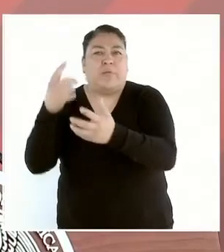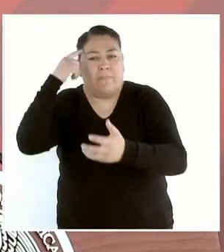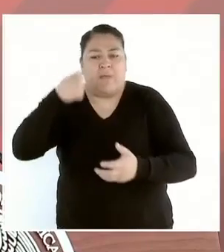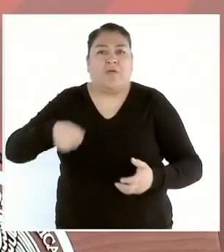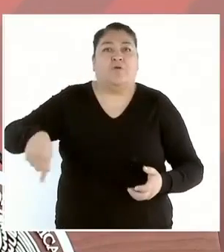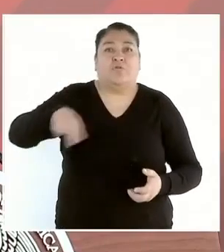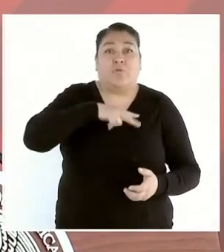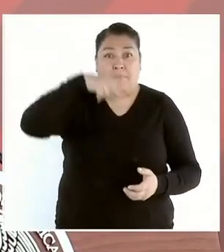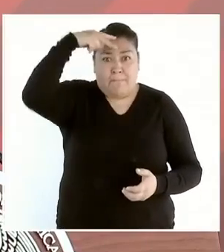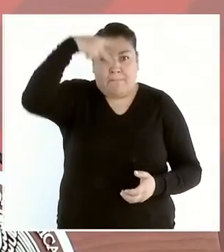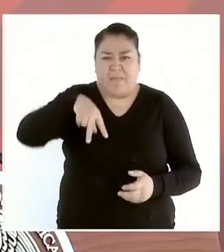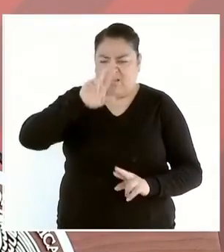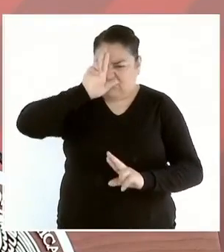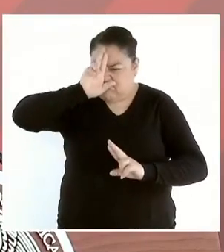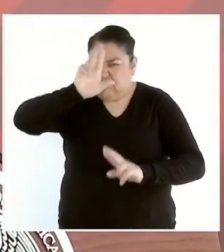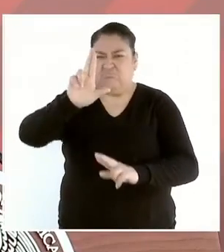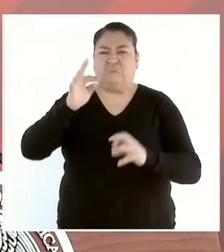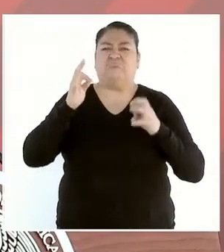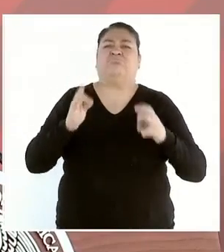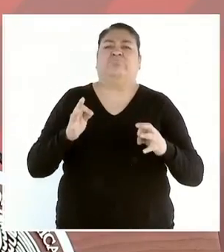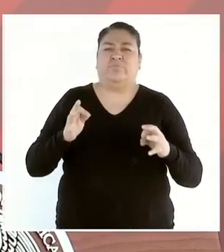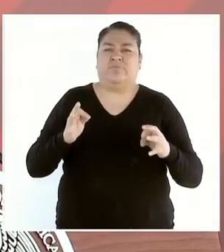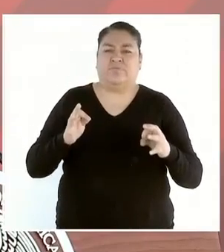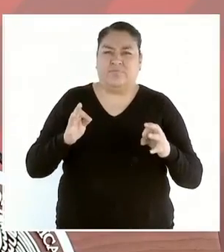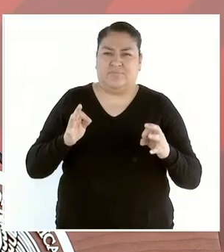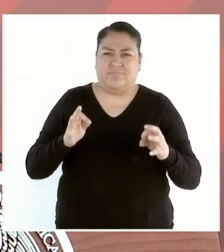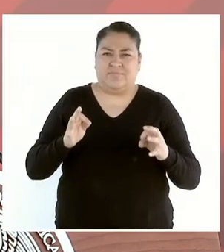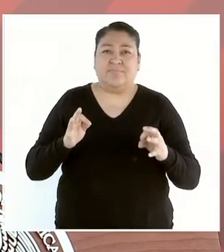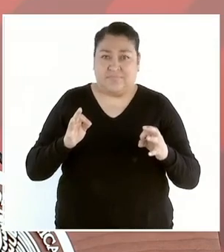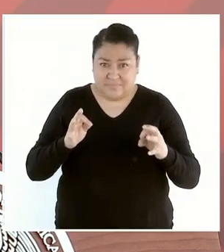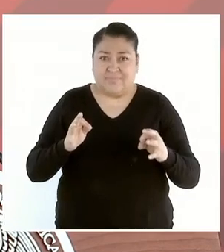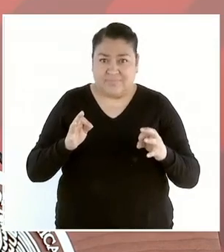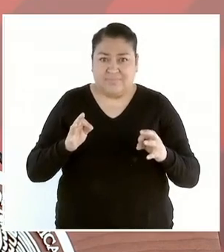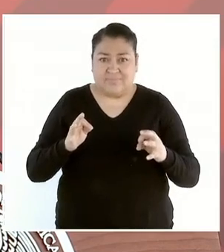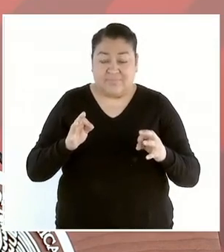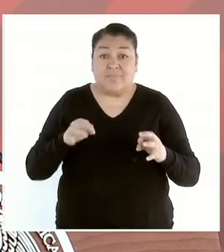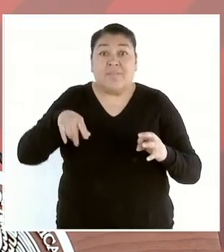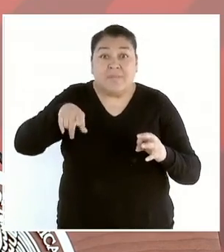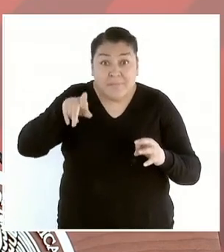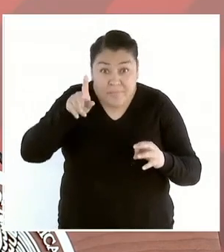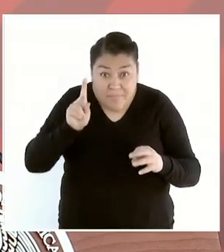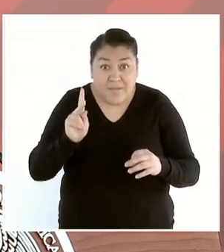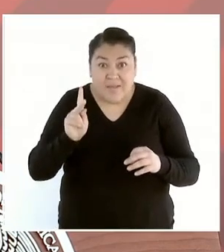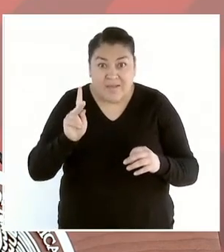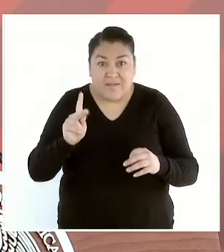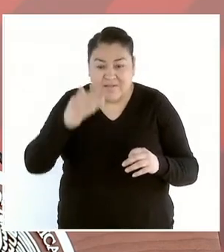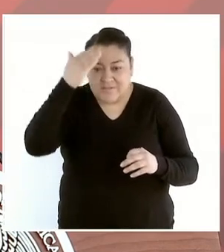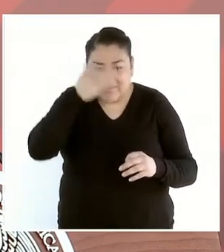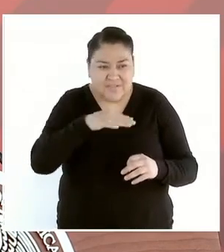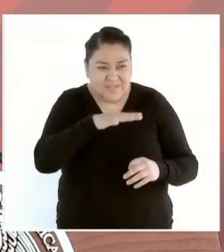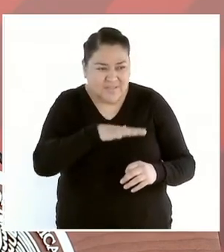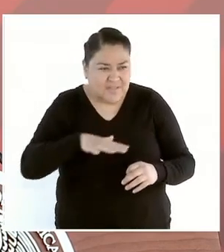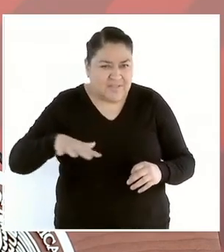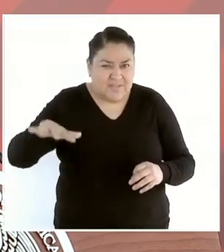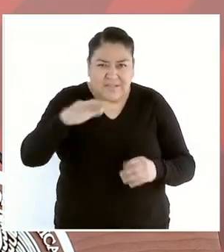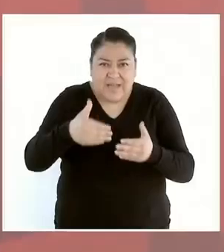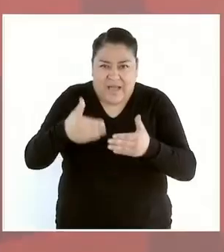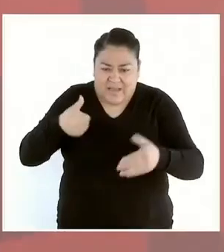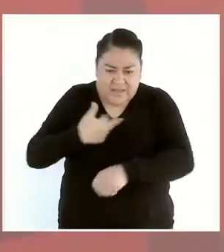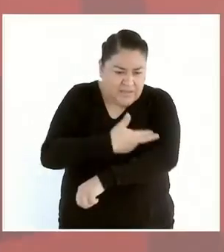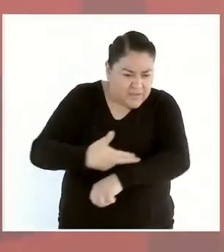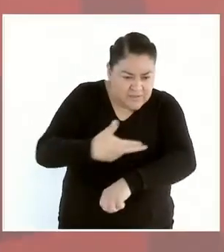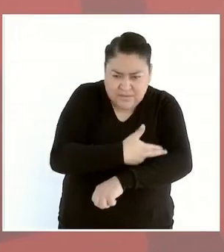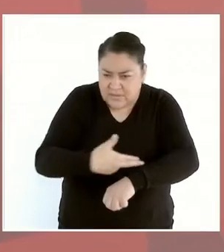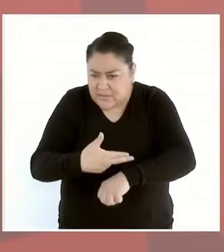de nuestra república no os sin antes dejar organizada la